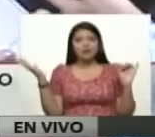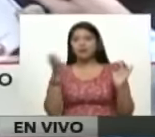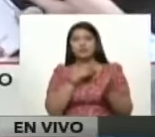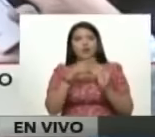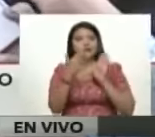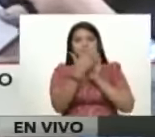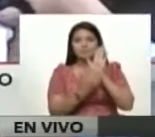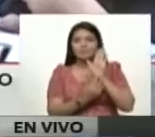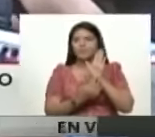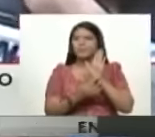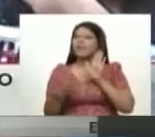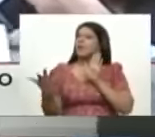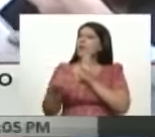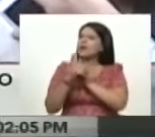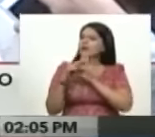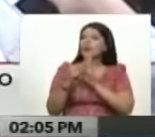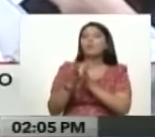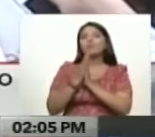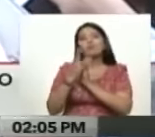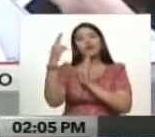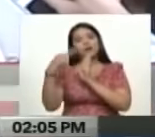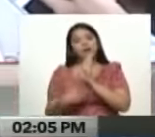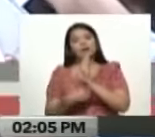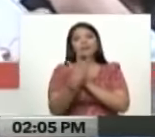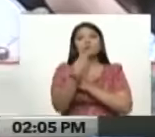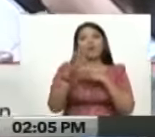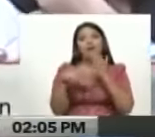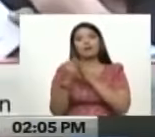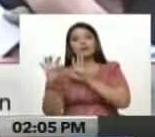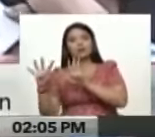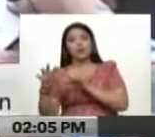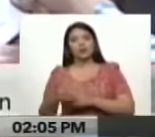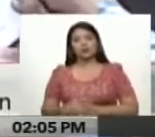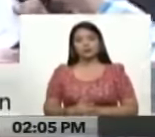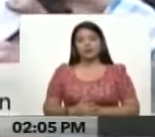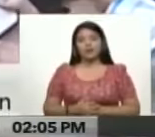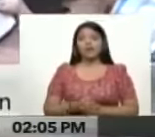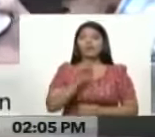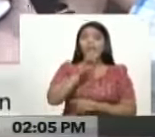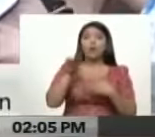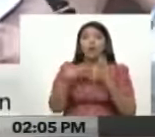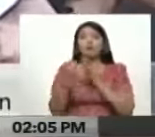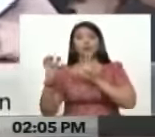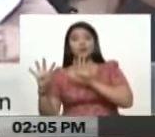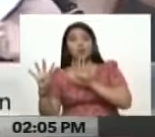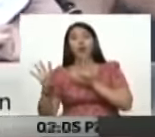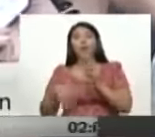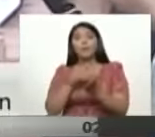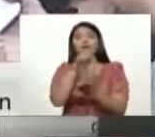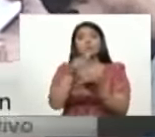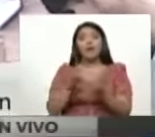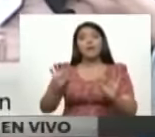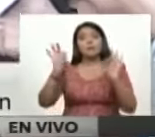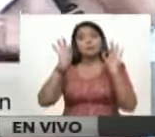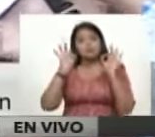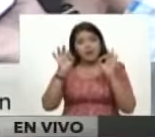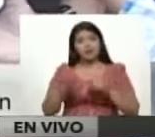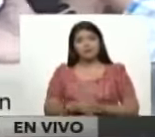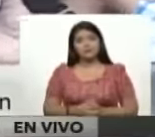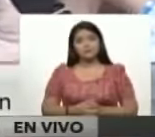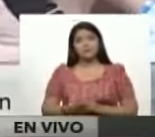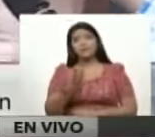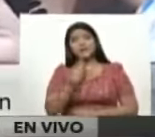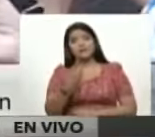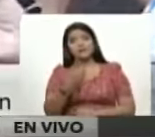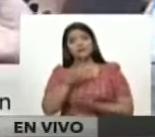¿Hay qué artículo, diputado? Le hace los artículos desde el 2 hasta el 9. Desde el 2 hasta el 9. Entonces puede meterse en las sesiones extraordinarias, en la, donde dice